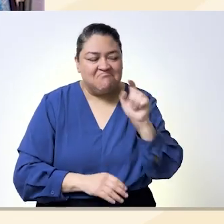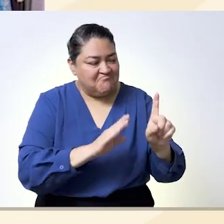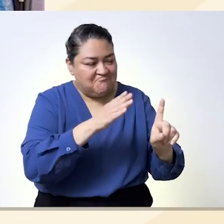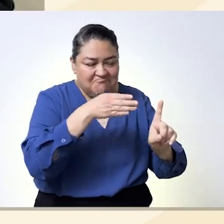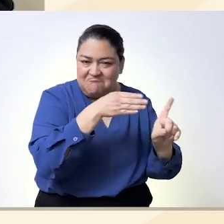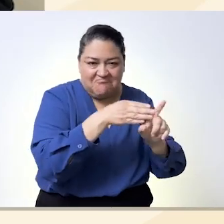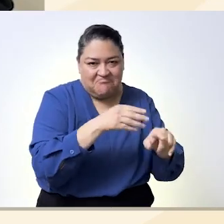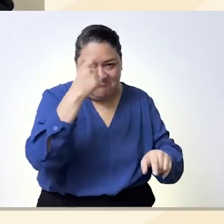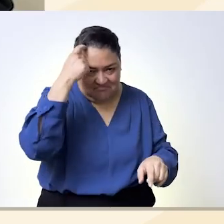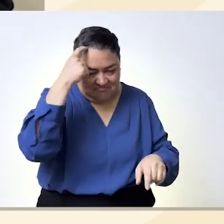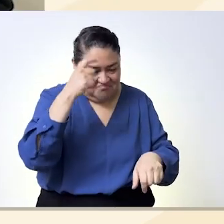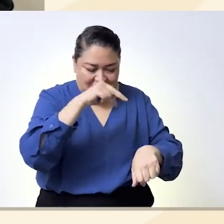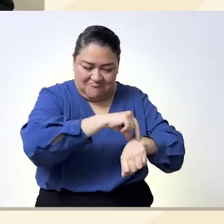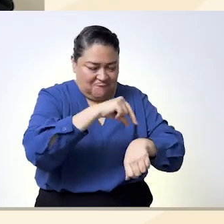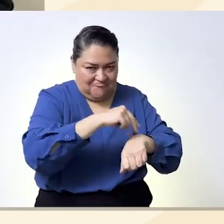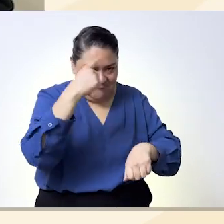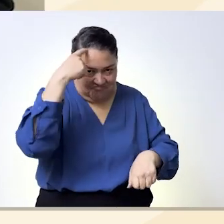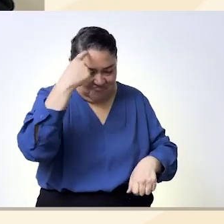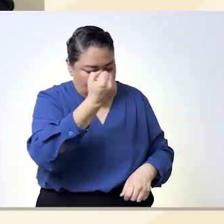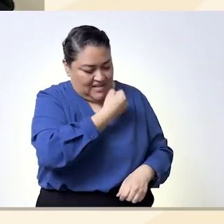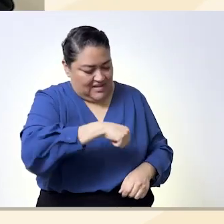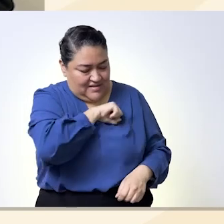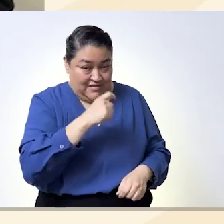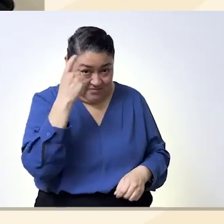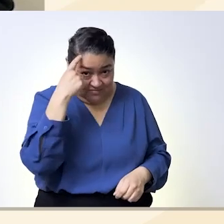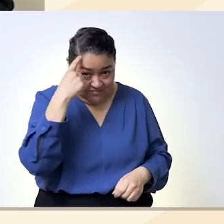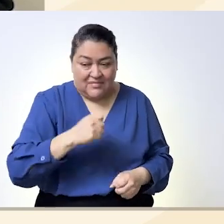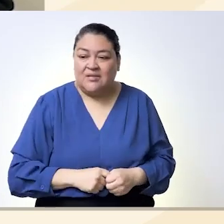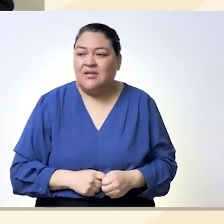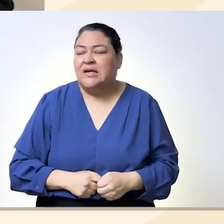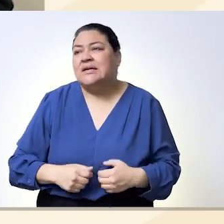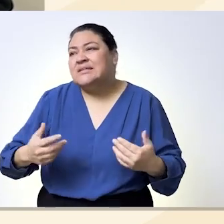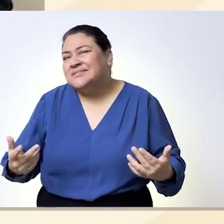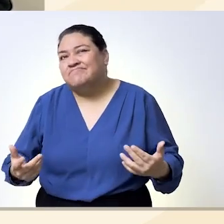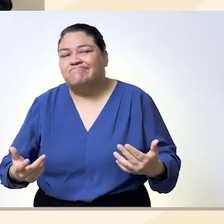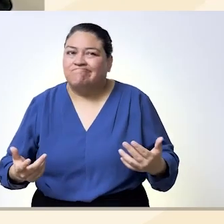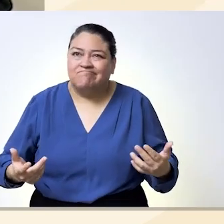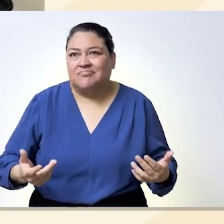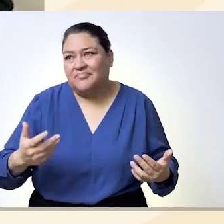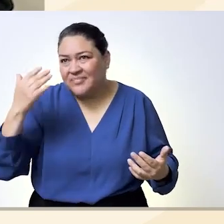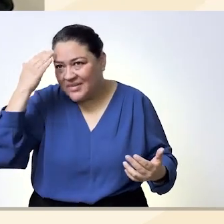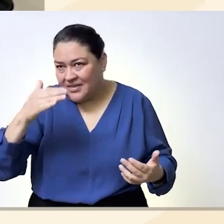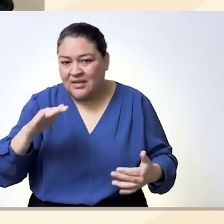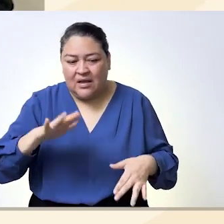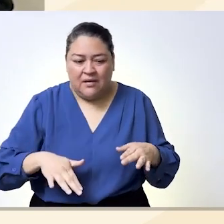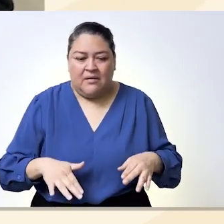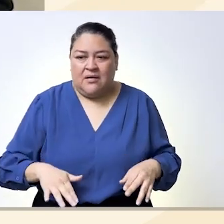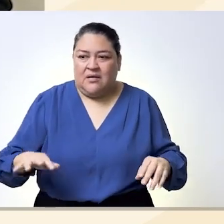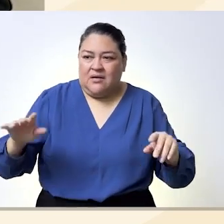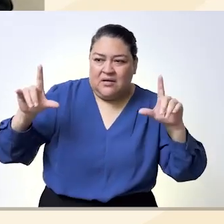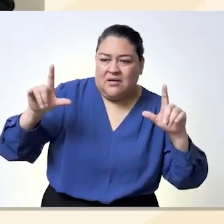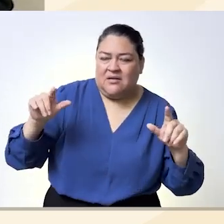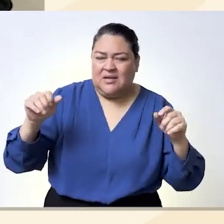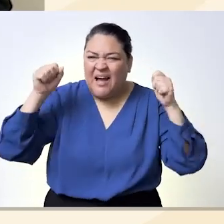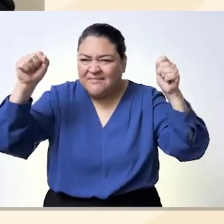pero sí. No, o sea, creo que el modelo médico. O sea, obviamente no es que salgan así con pancartas de mueran neurodivergentes. O sea, pero